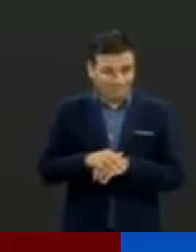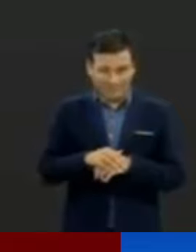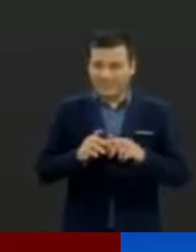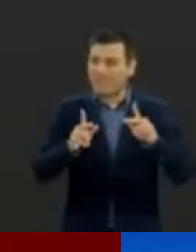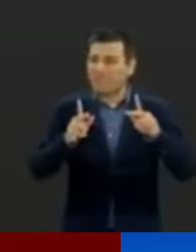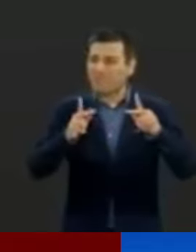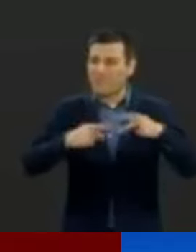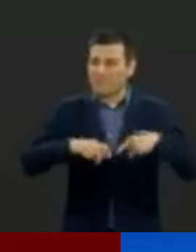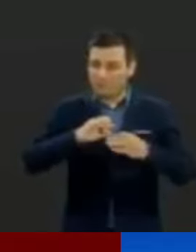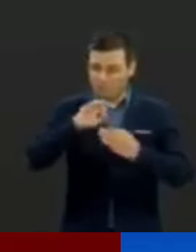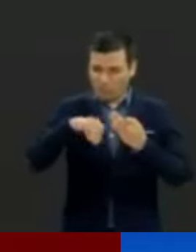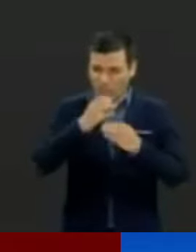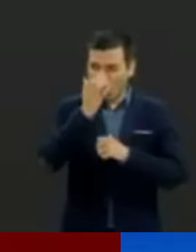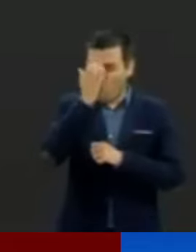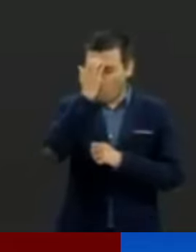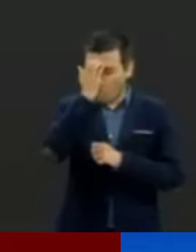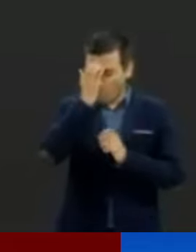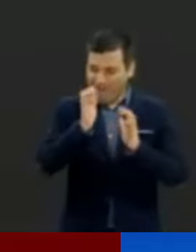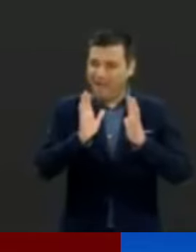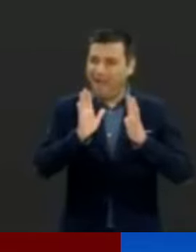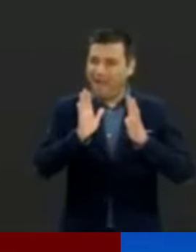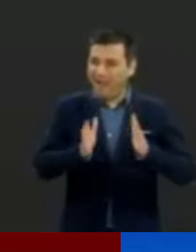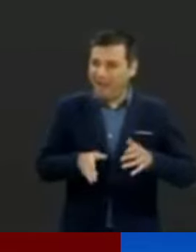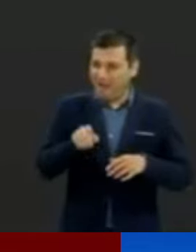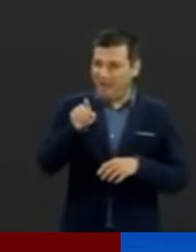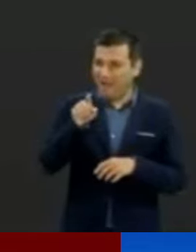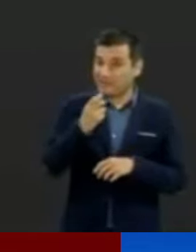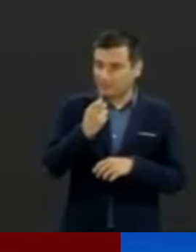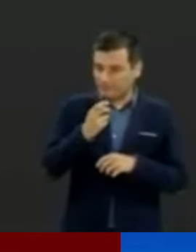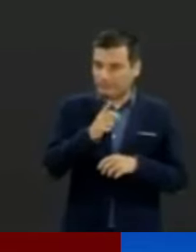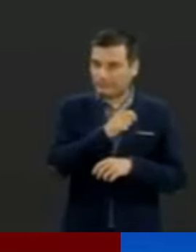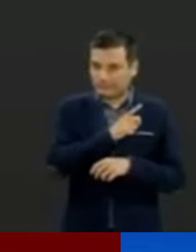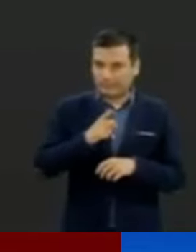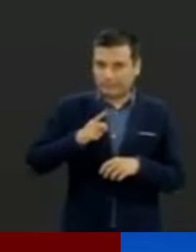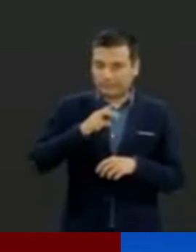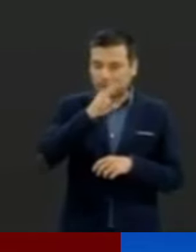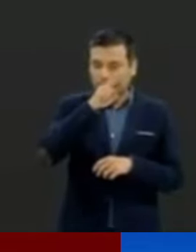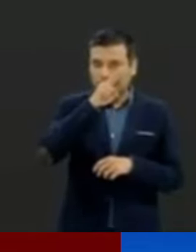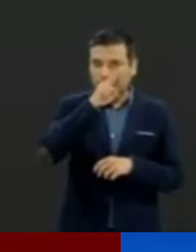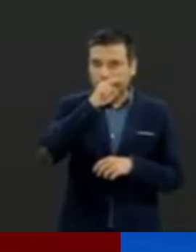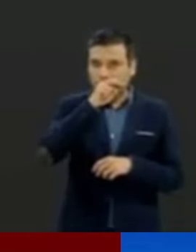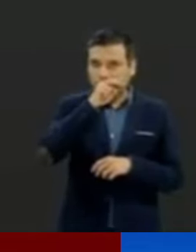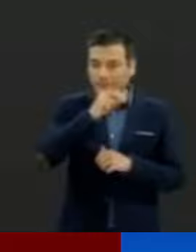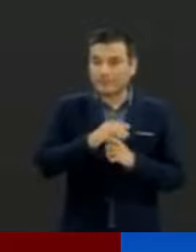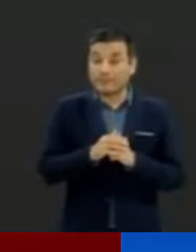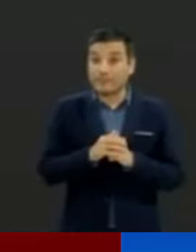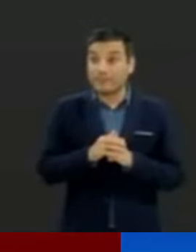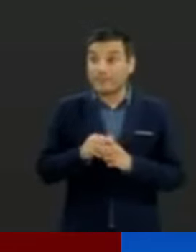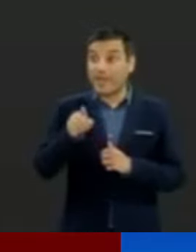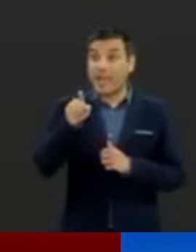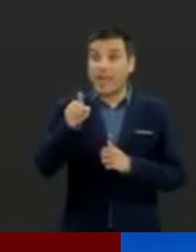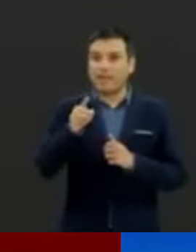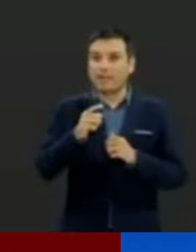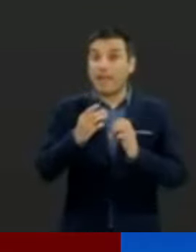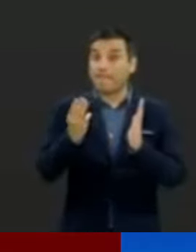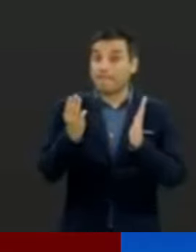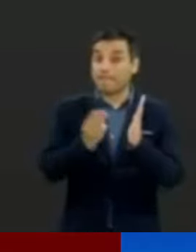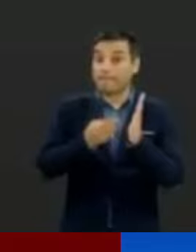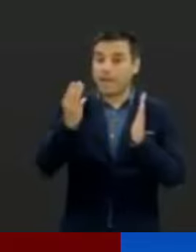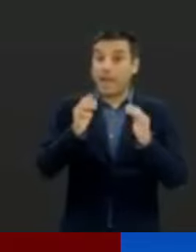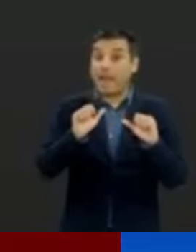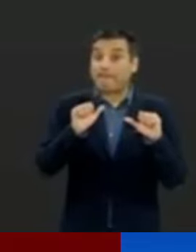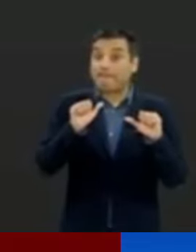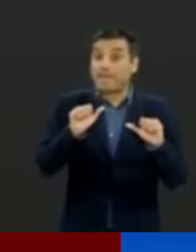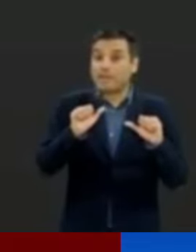del electorado, amigas y amigos, que eso es lo que más debiera preocuparle también a los priistas. Librar una sanción administrativa